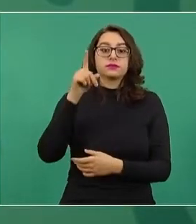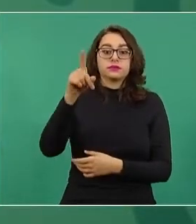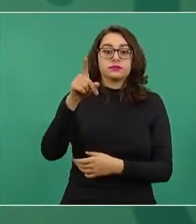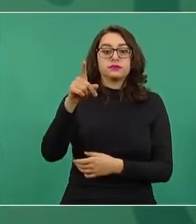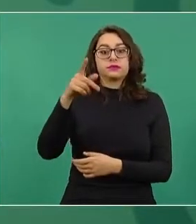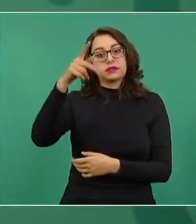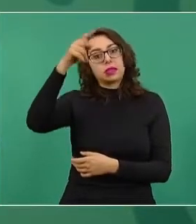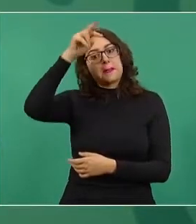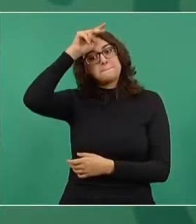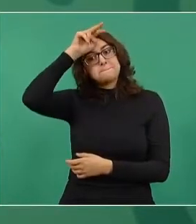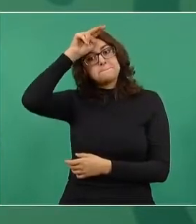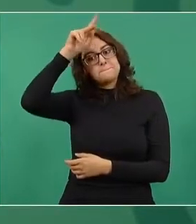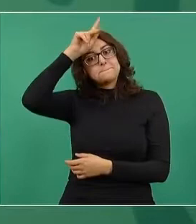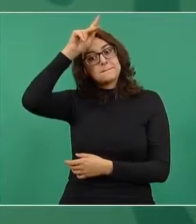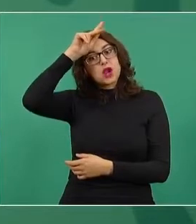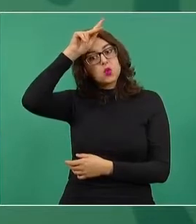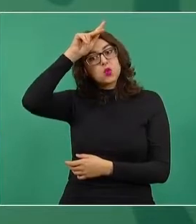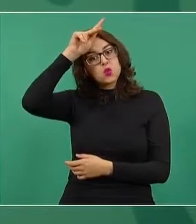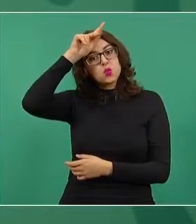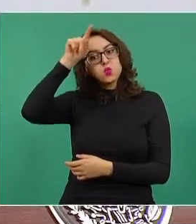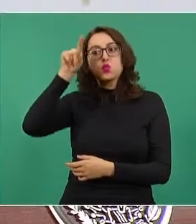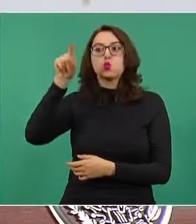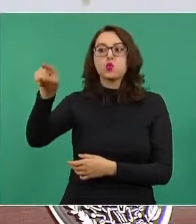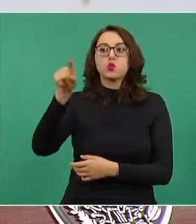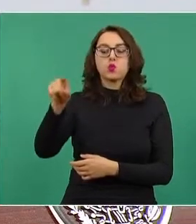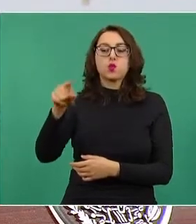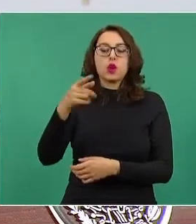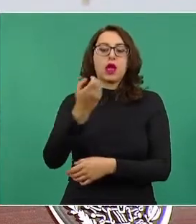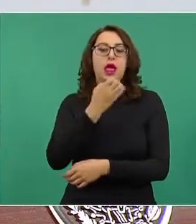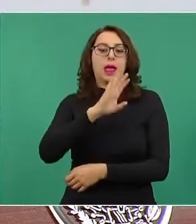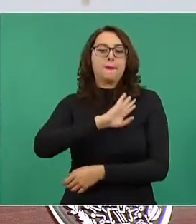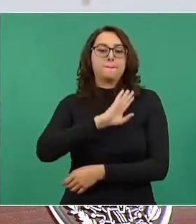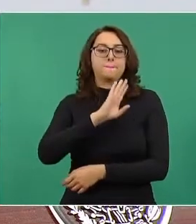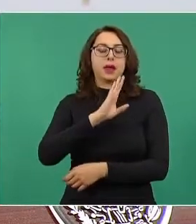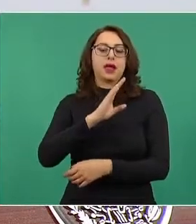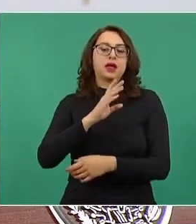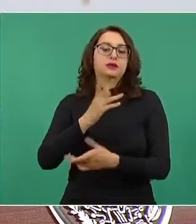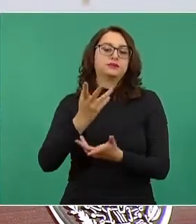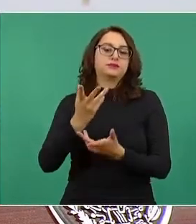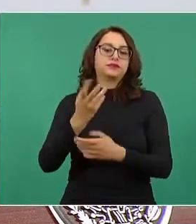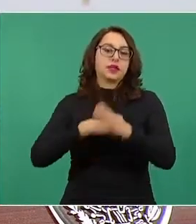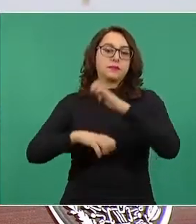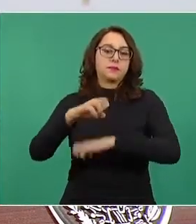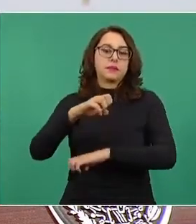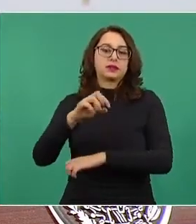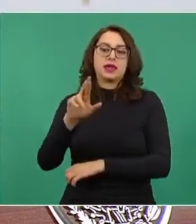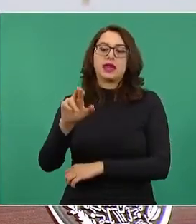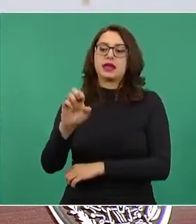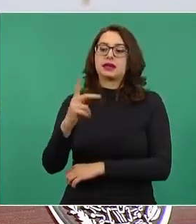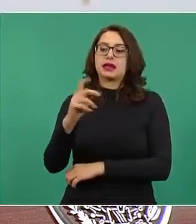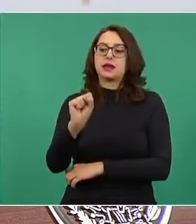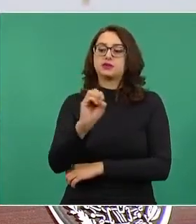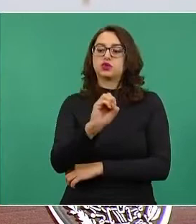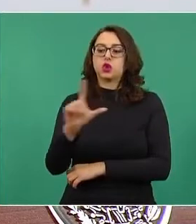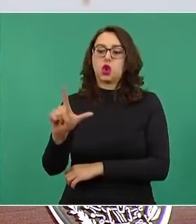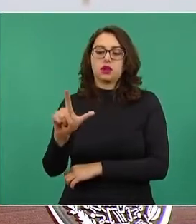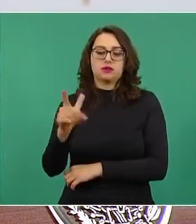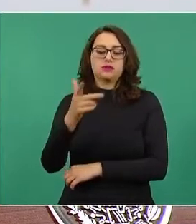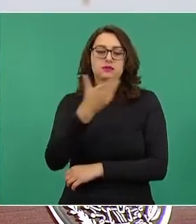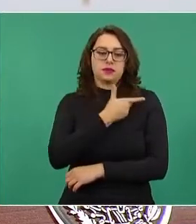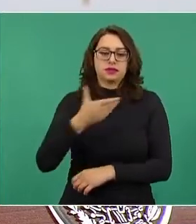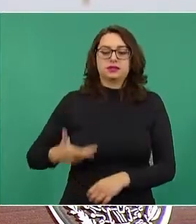Perú. Se lo compraron a Repsol en los tiempos de Felipe Calderón, un contrato